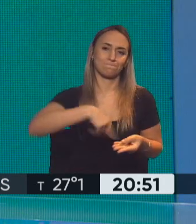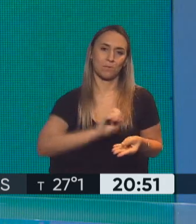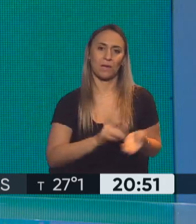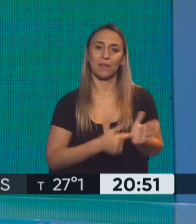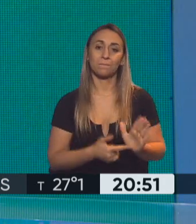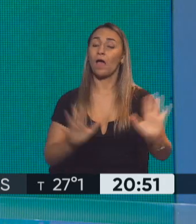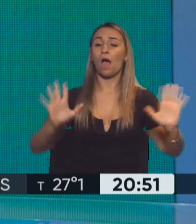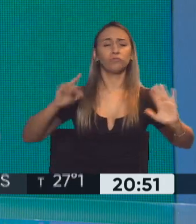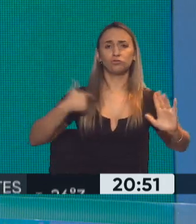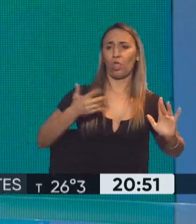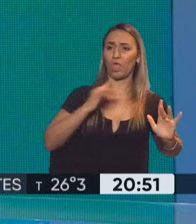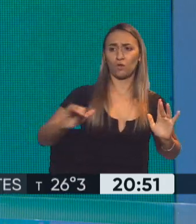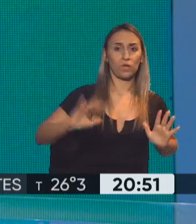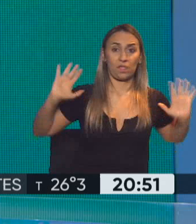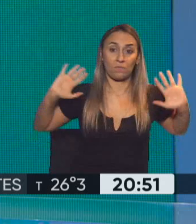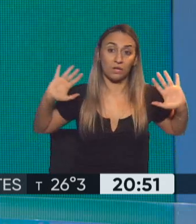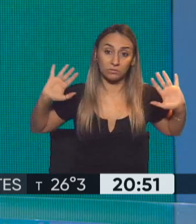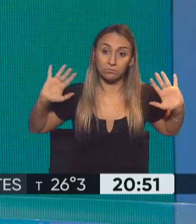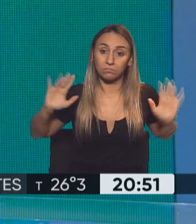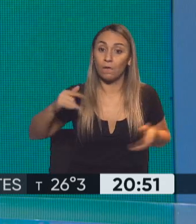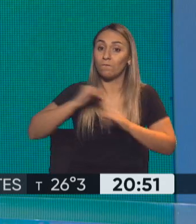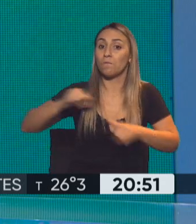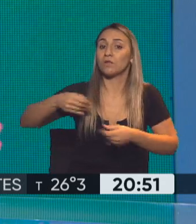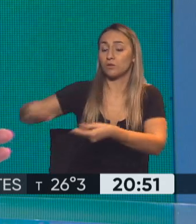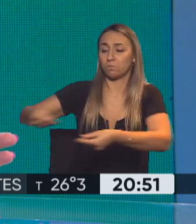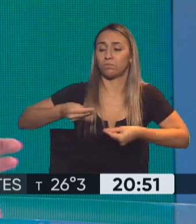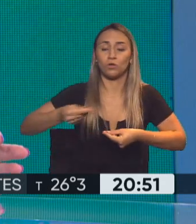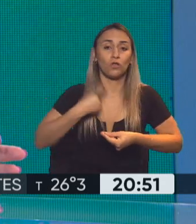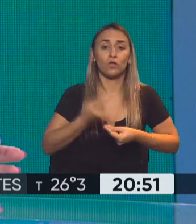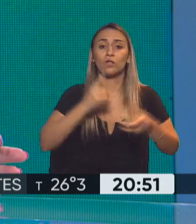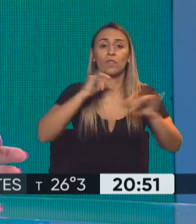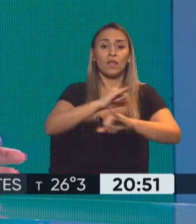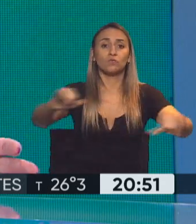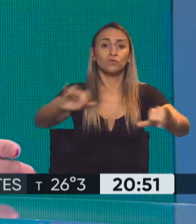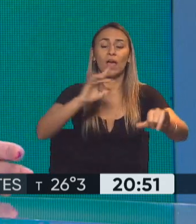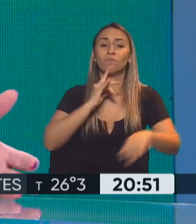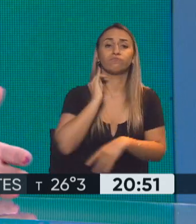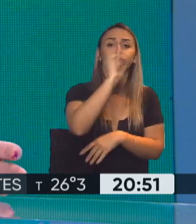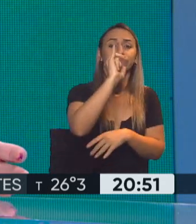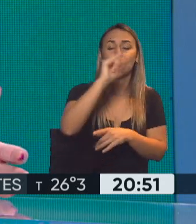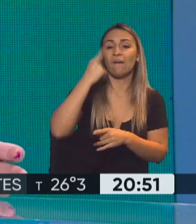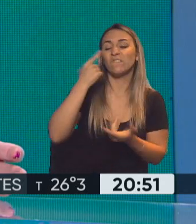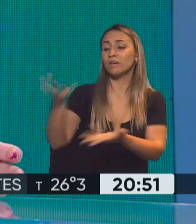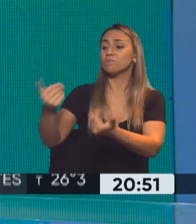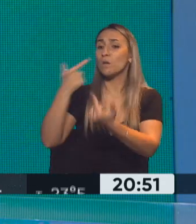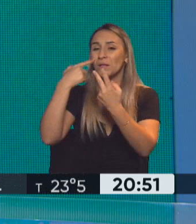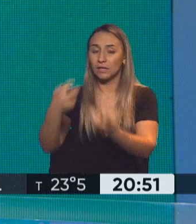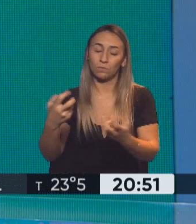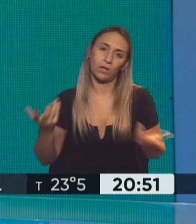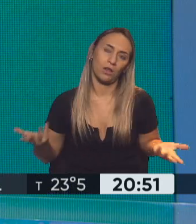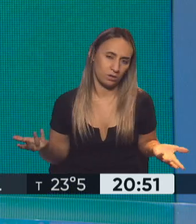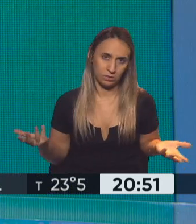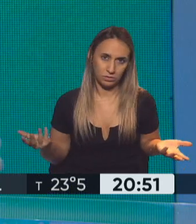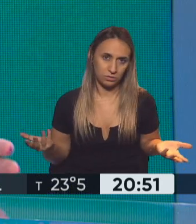presentamos la denuncia nada más o sea nos vinieron con esta información y sólo lo que hicimos es presentarla para que la investiguen bueno con un poco más de seriedad porque me